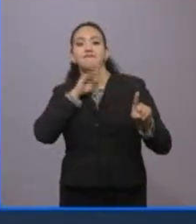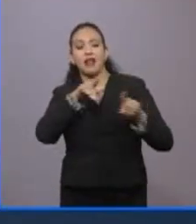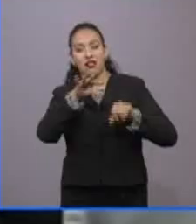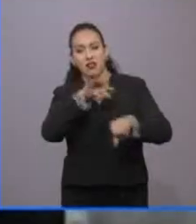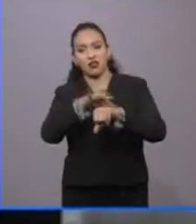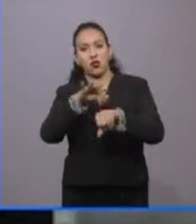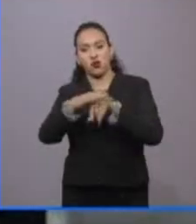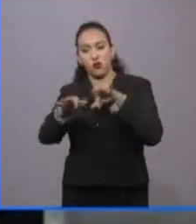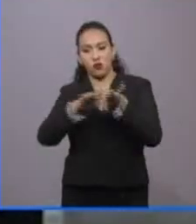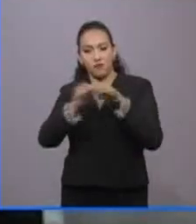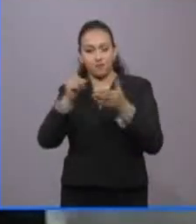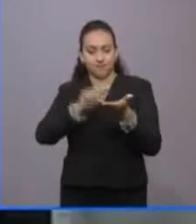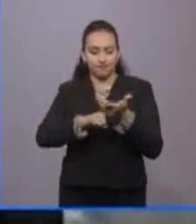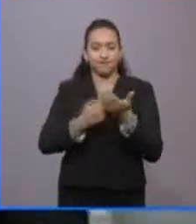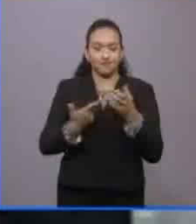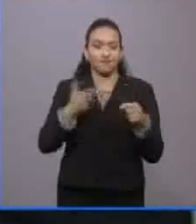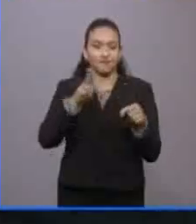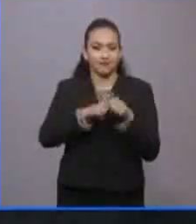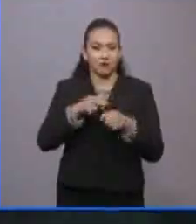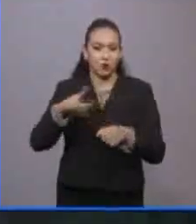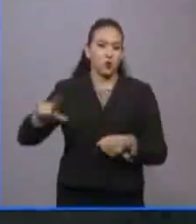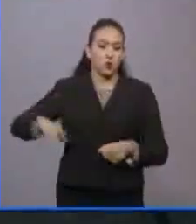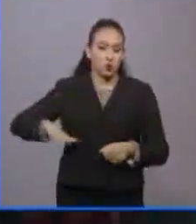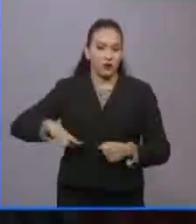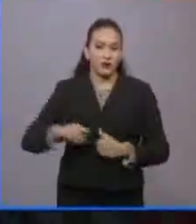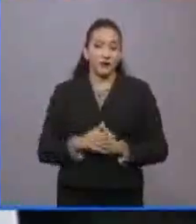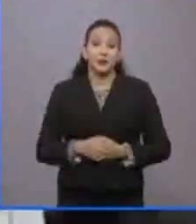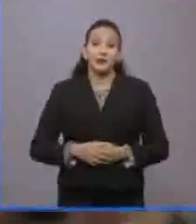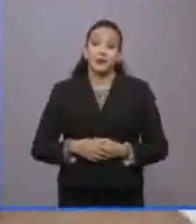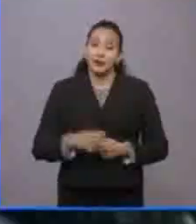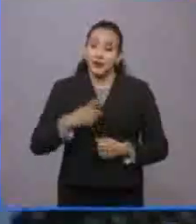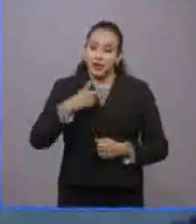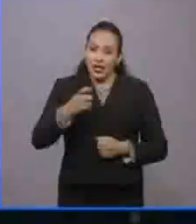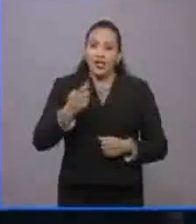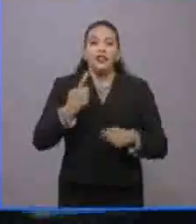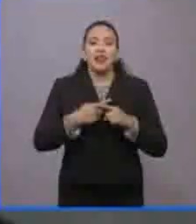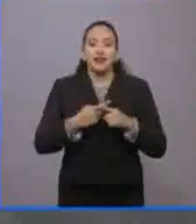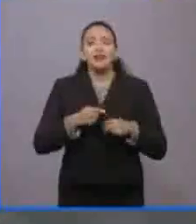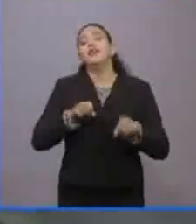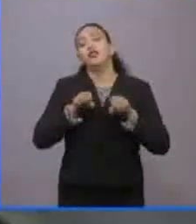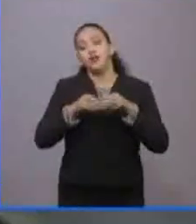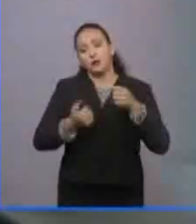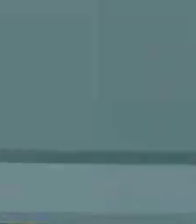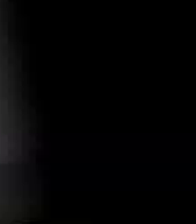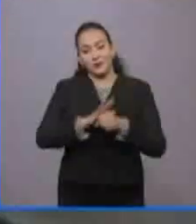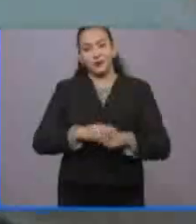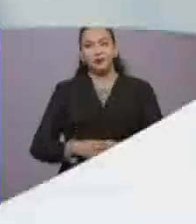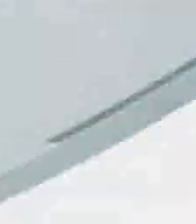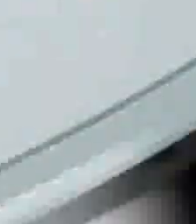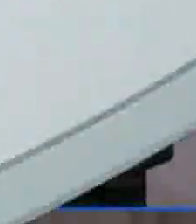médicos que laboran en las instituciones públicas de salud es la administrativa.